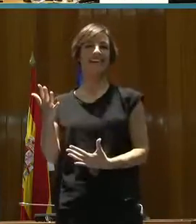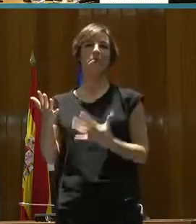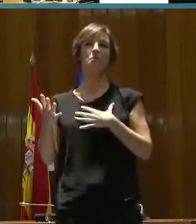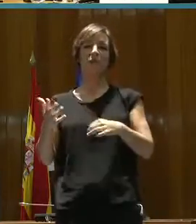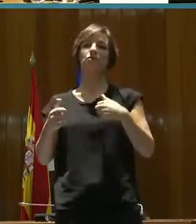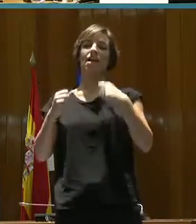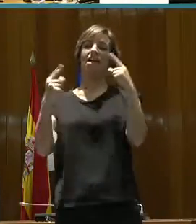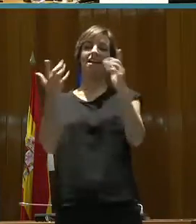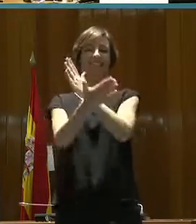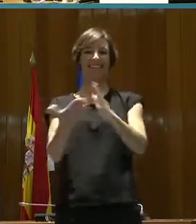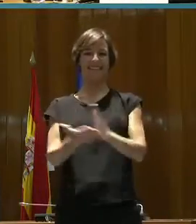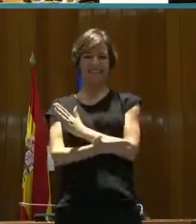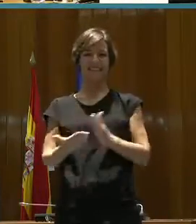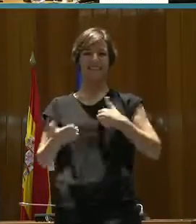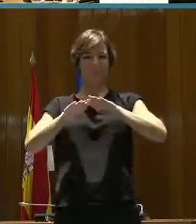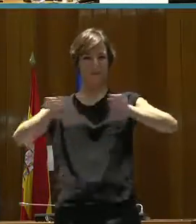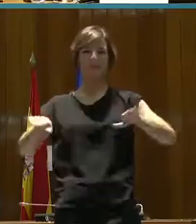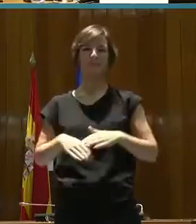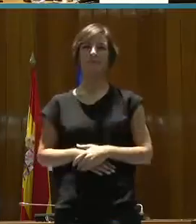esas distinciones.